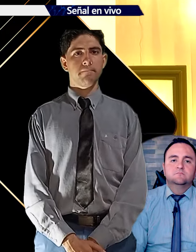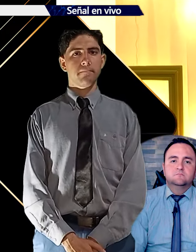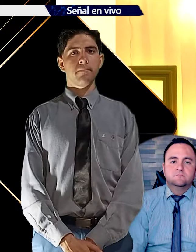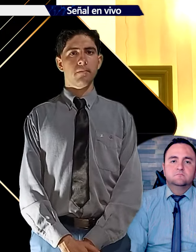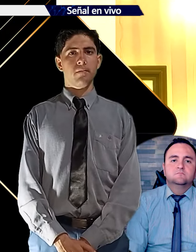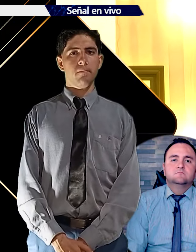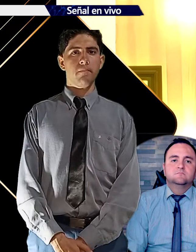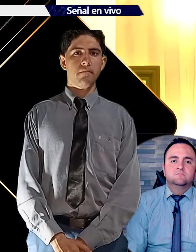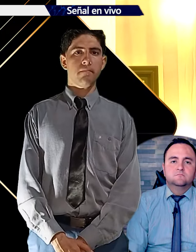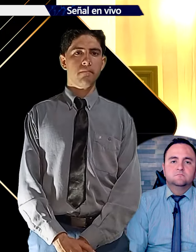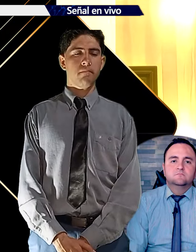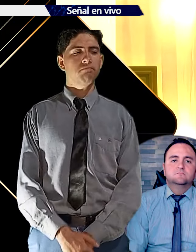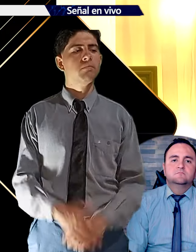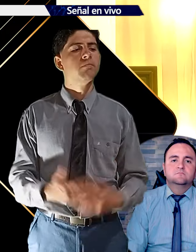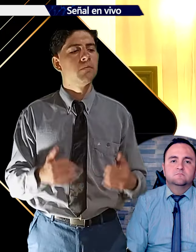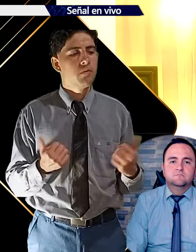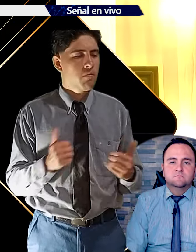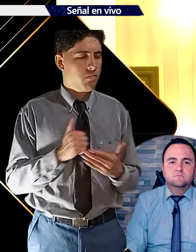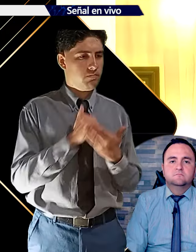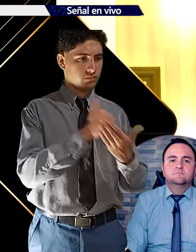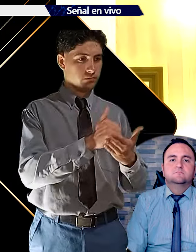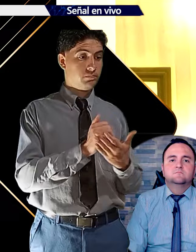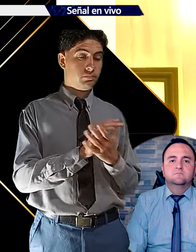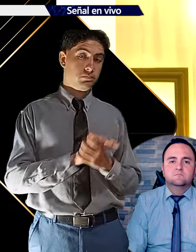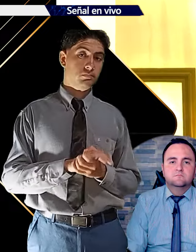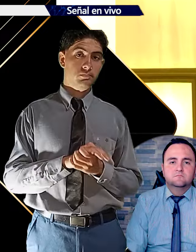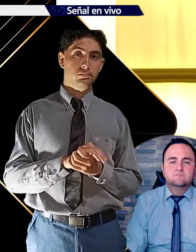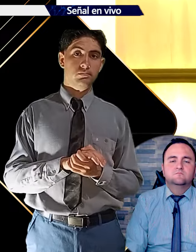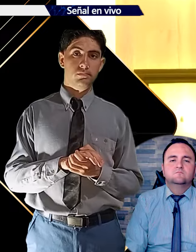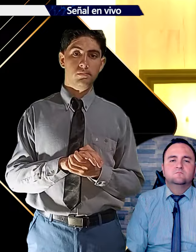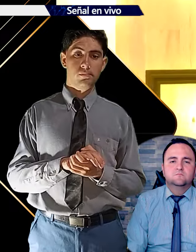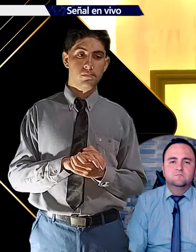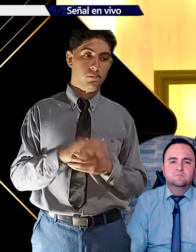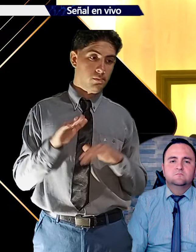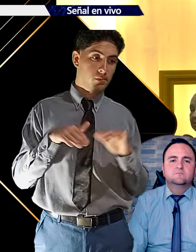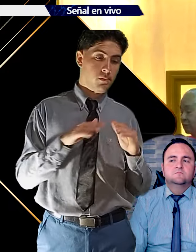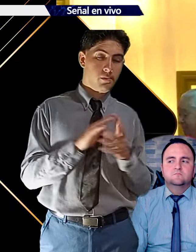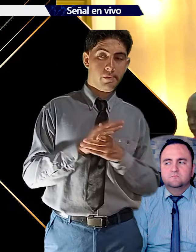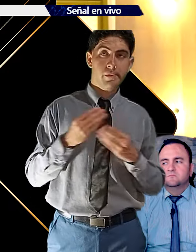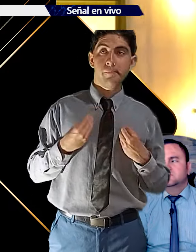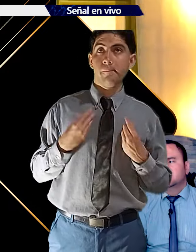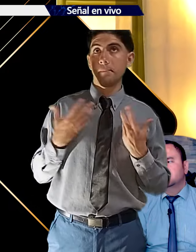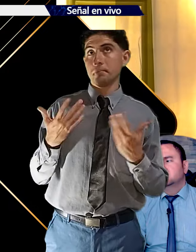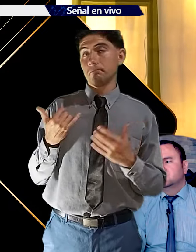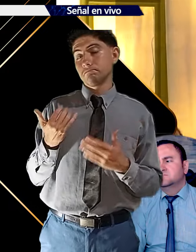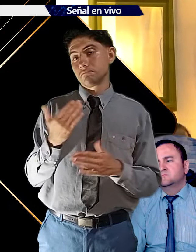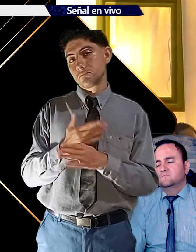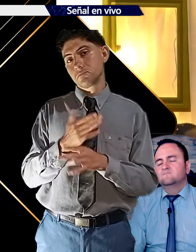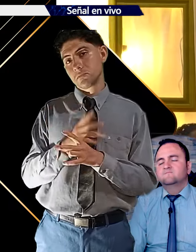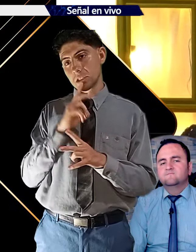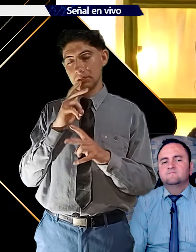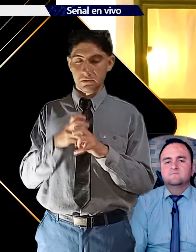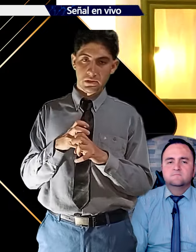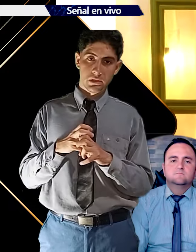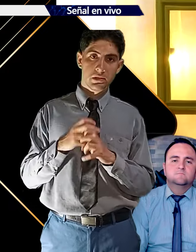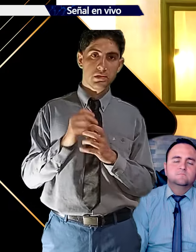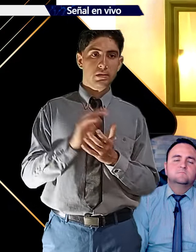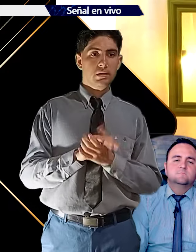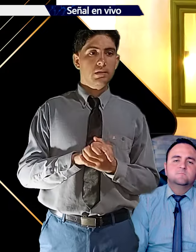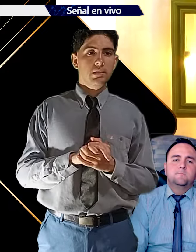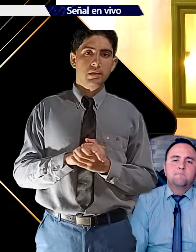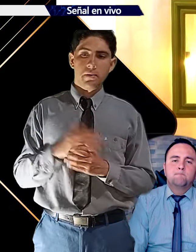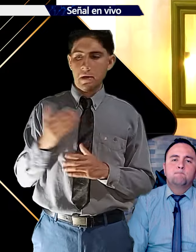entonces yo decía: hay una diferencia de edad, pero voy a tratar de bajarme un poquito, a ver cómo ayuda a esta muchacha. porque en la etapa de la adolescencia vienen muchas cosas.